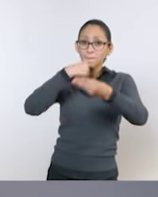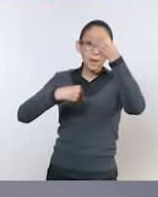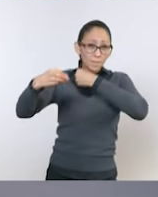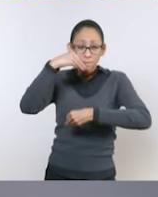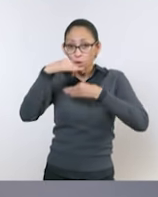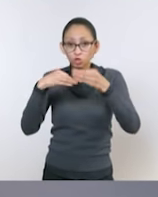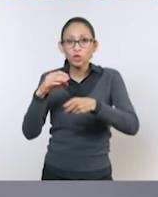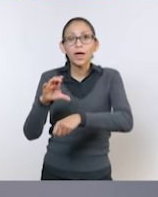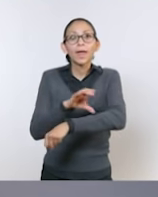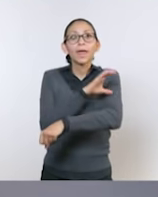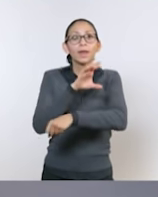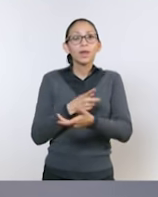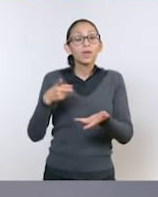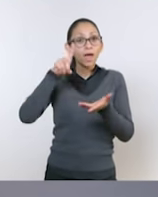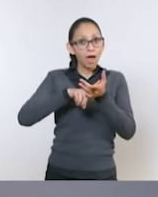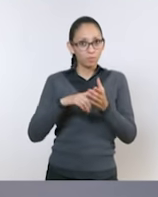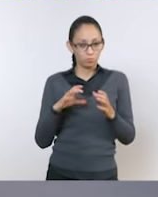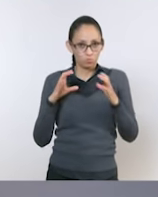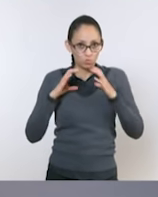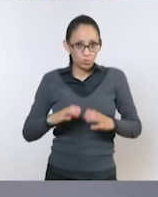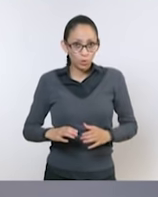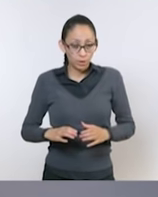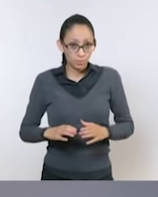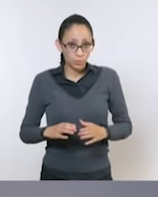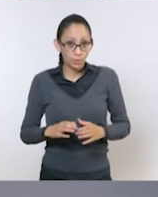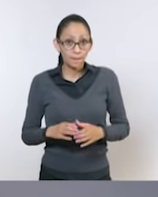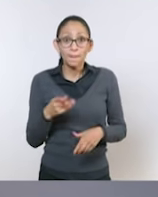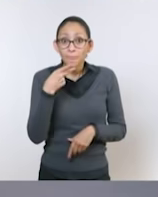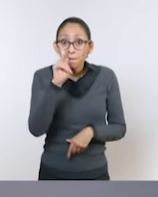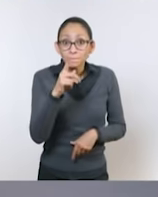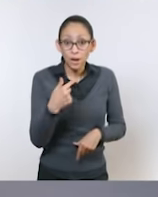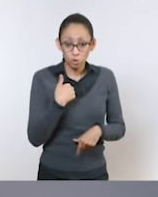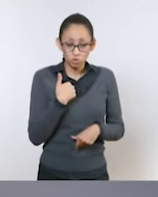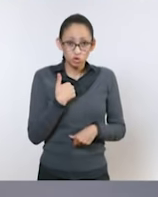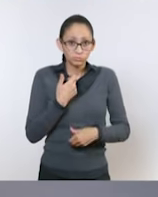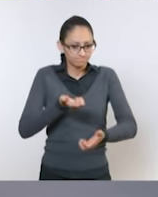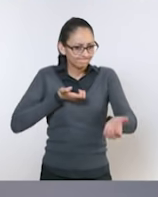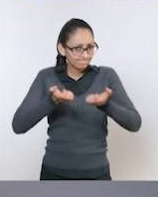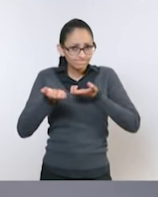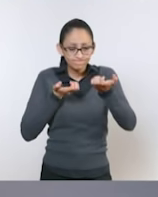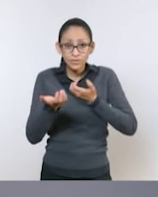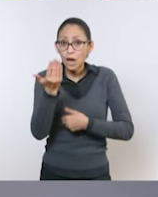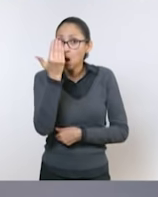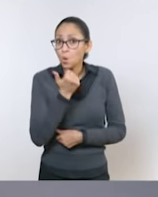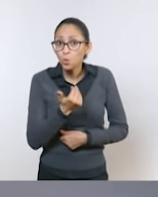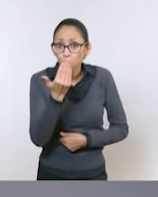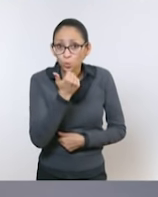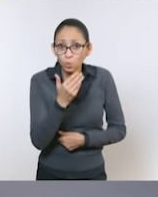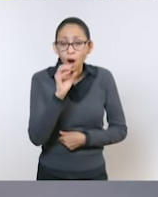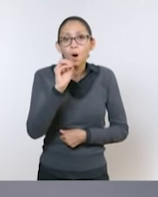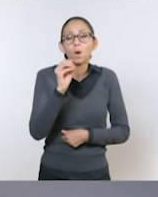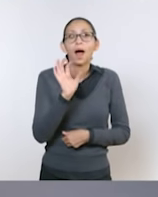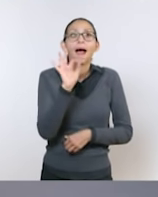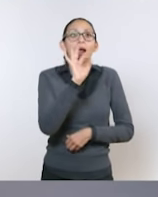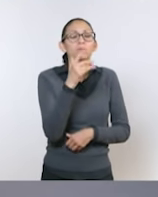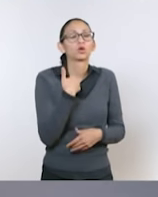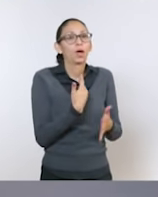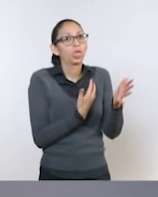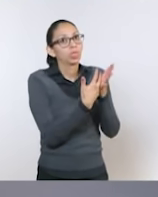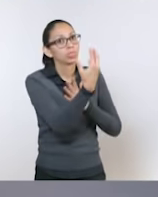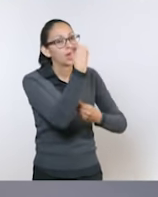que comemos se convierte en energía en nuestro cuerpo y si no la gastamos haciendo ejercicio